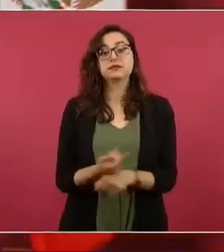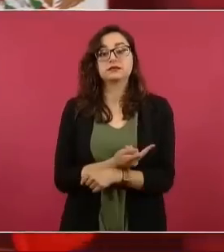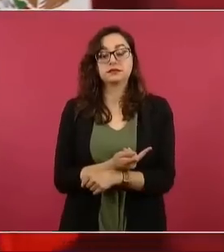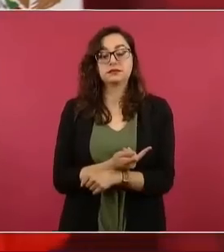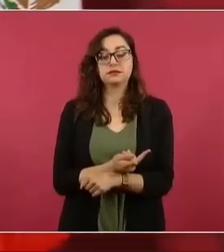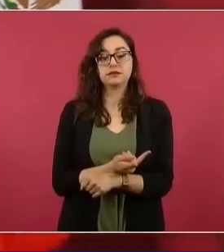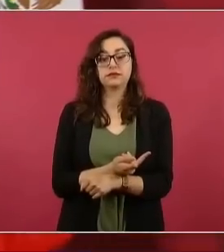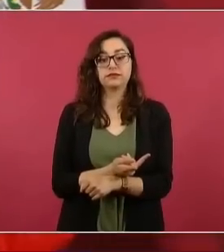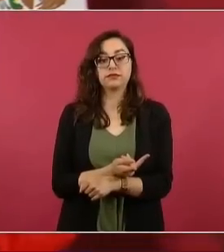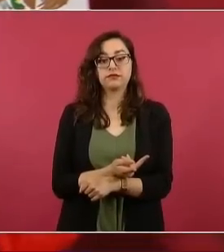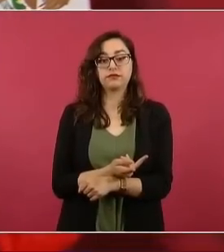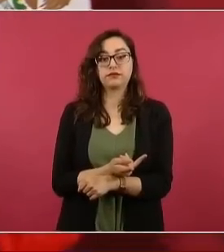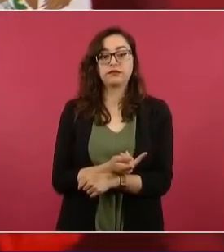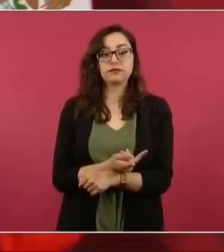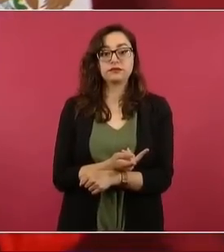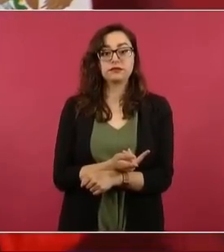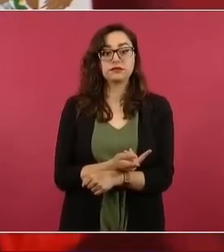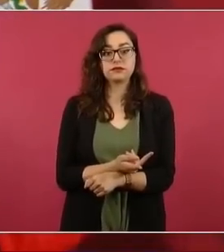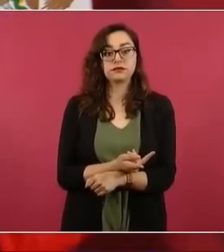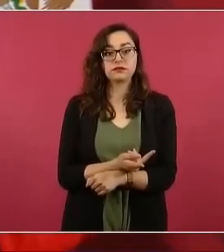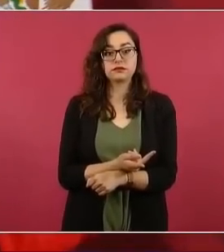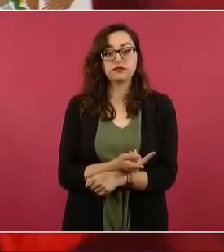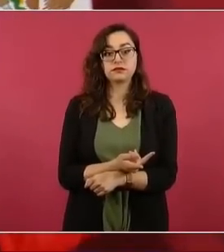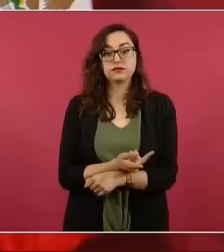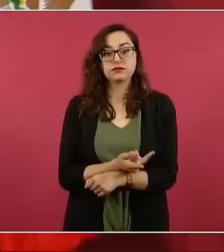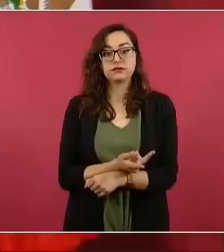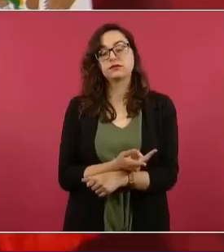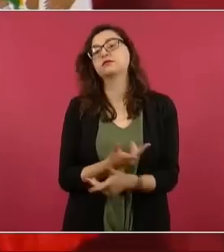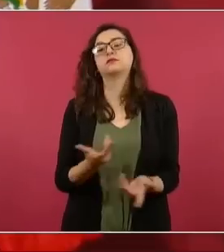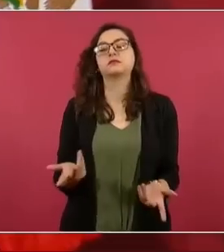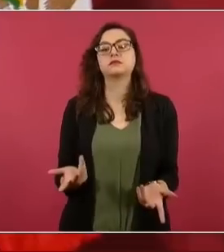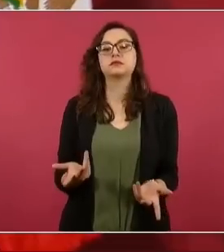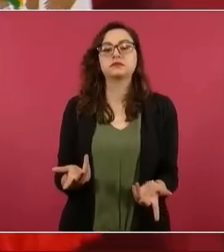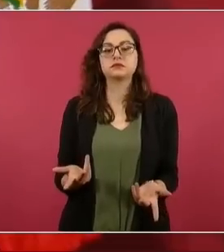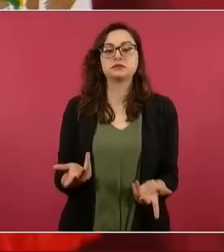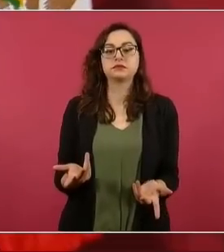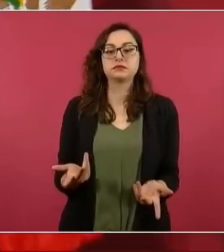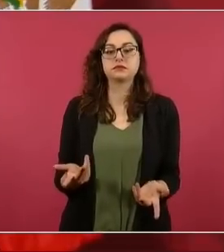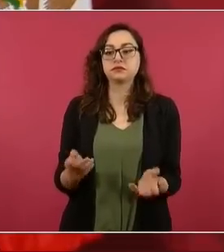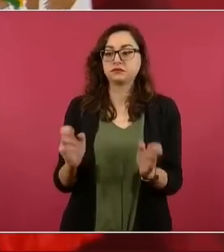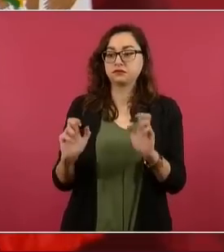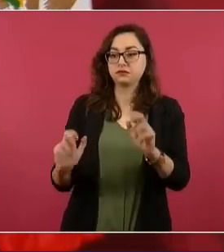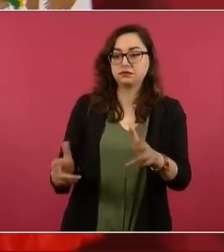que deja abolido el peonaje en Chiapas